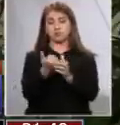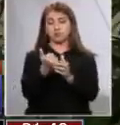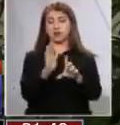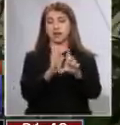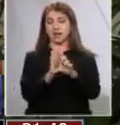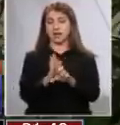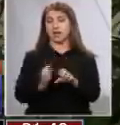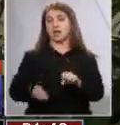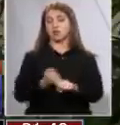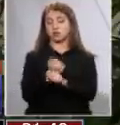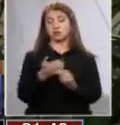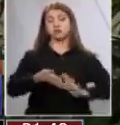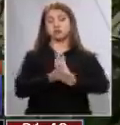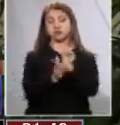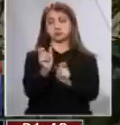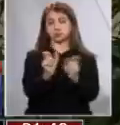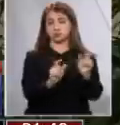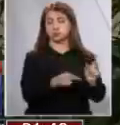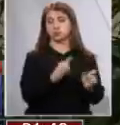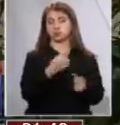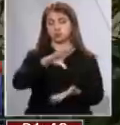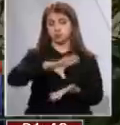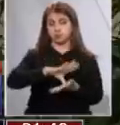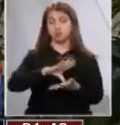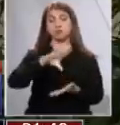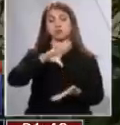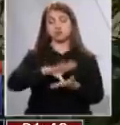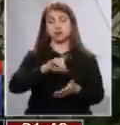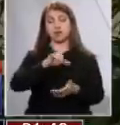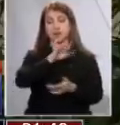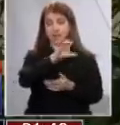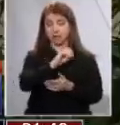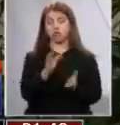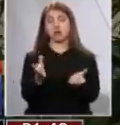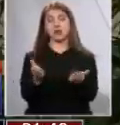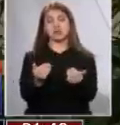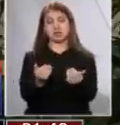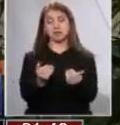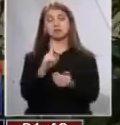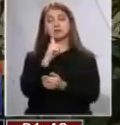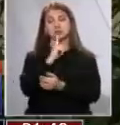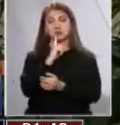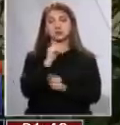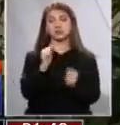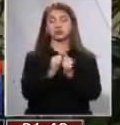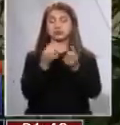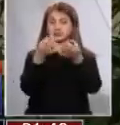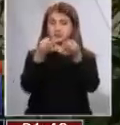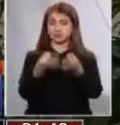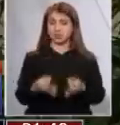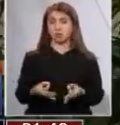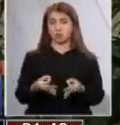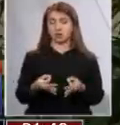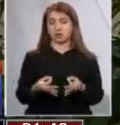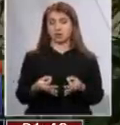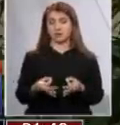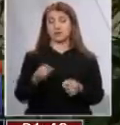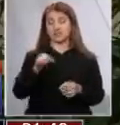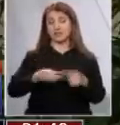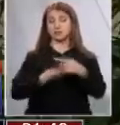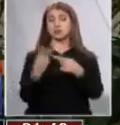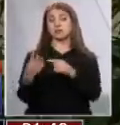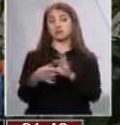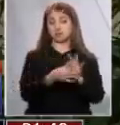que sirva para todos los habitantes de nuestro país, en un país laico, en que necesitamos contar con la seguridad de que en estas